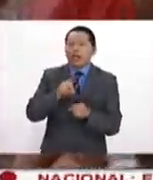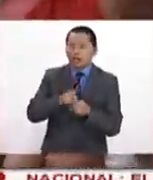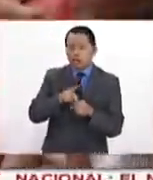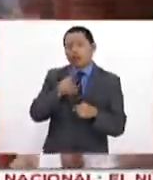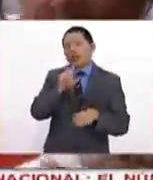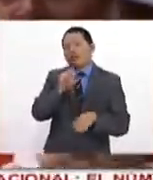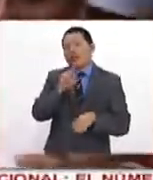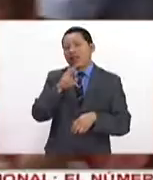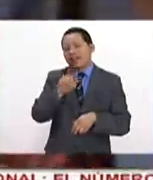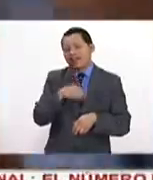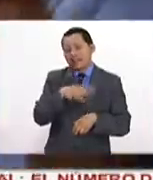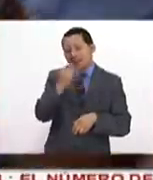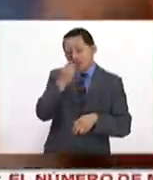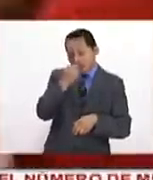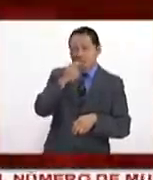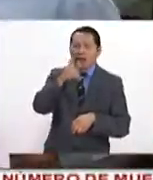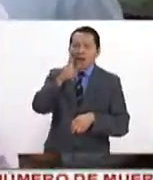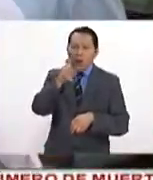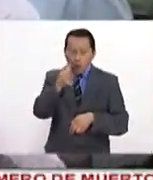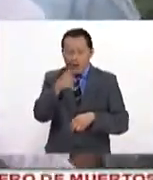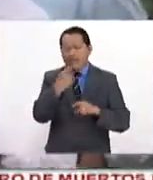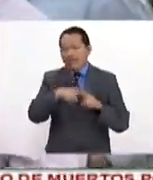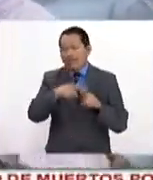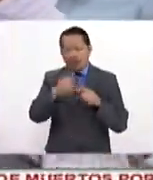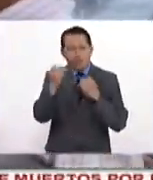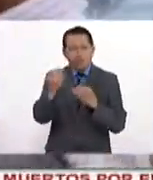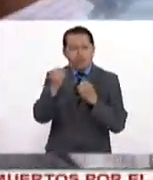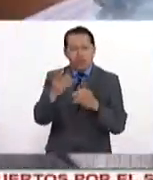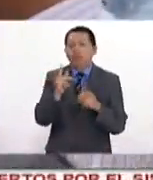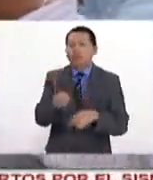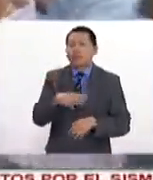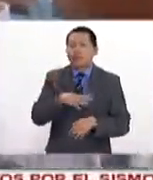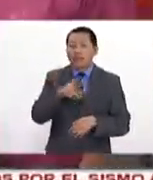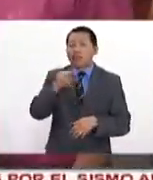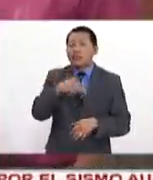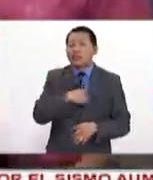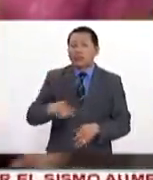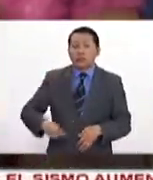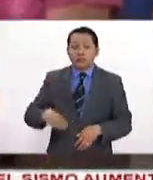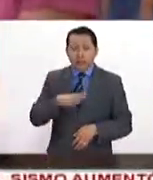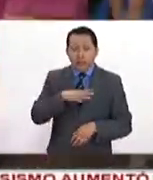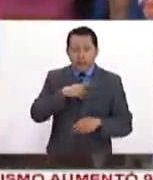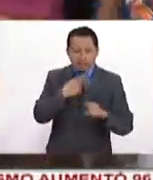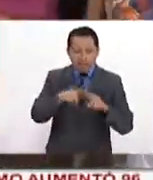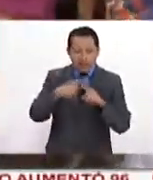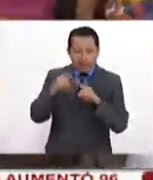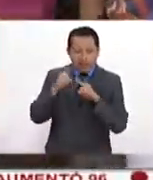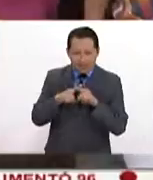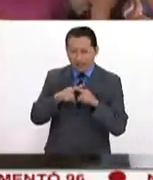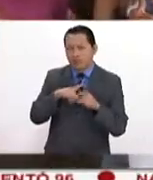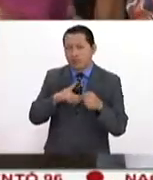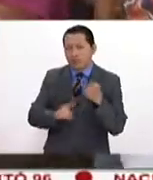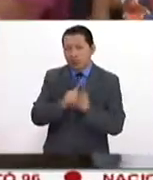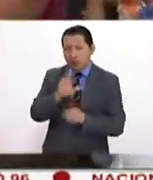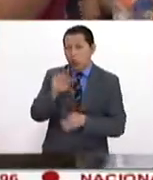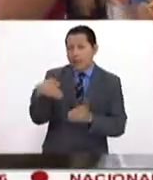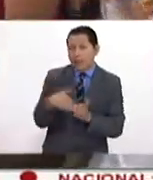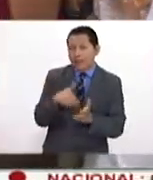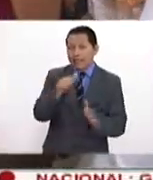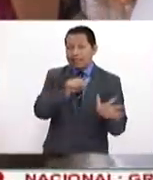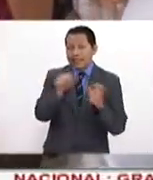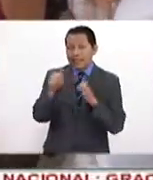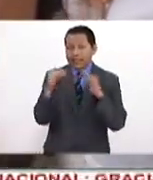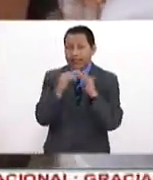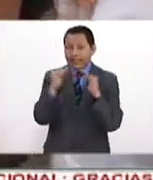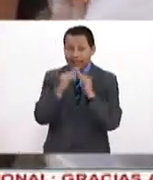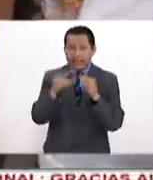y coadyuvar en la entrega de ayuda. Según los registros, son más de 80 municipios que resultaron afectados, 40,600